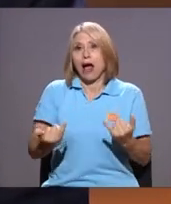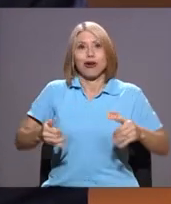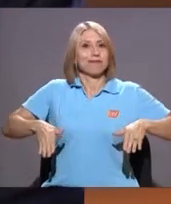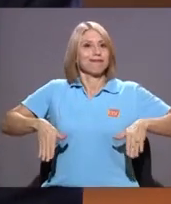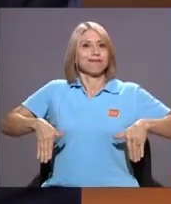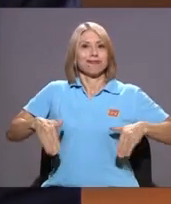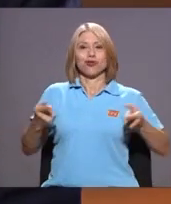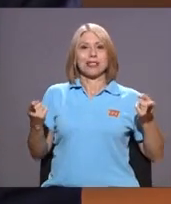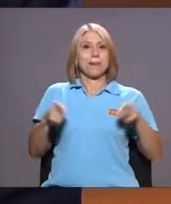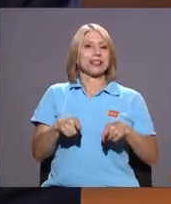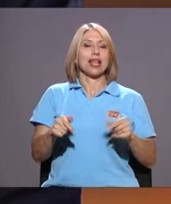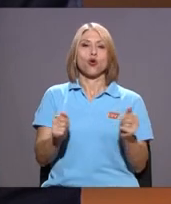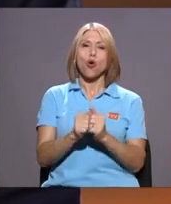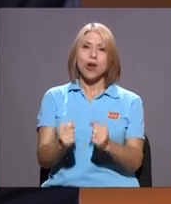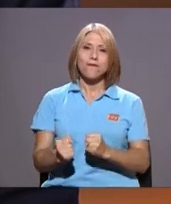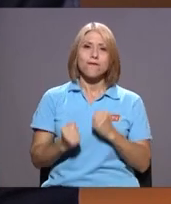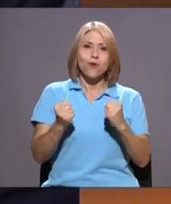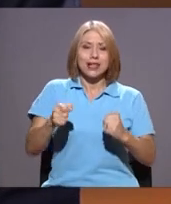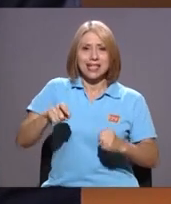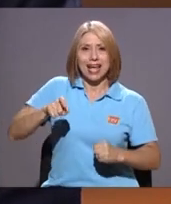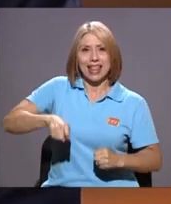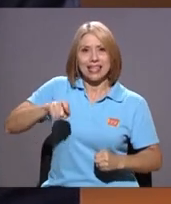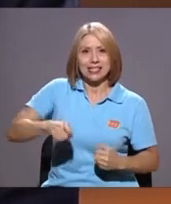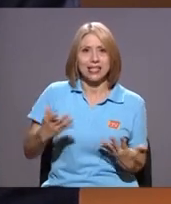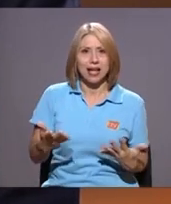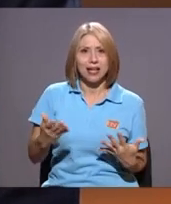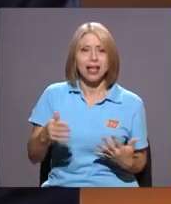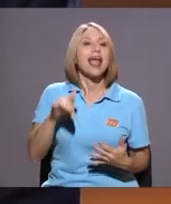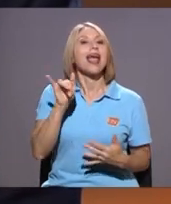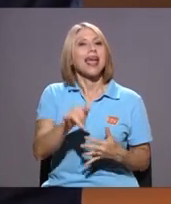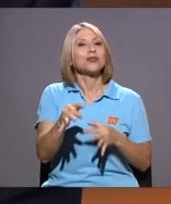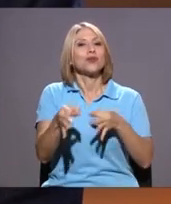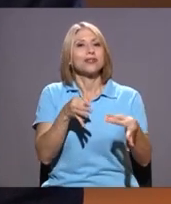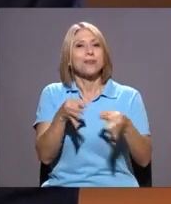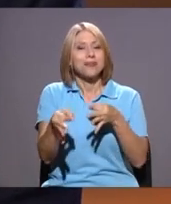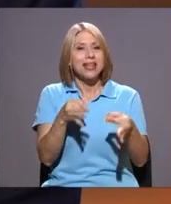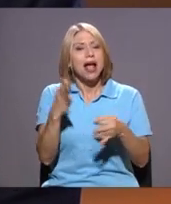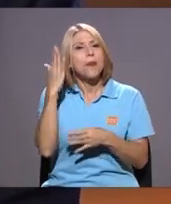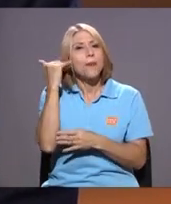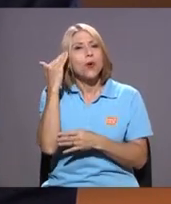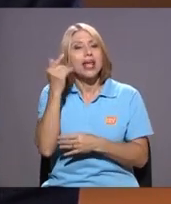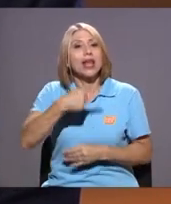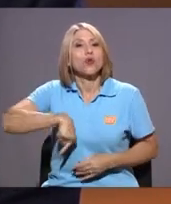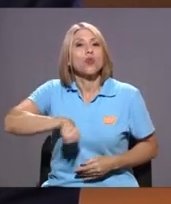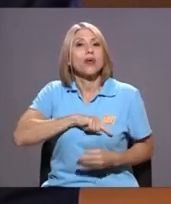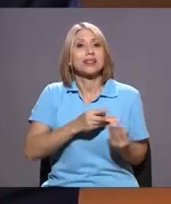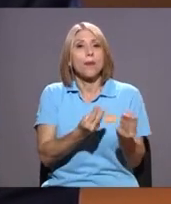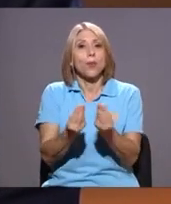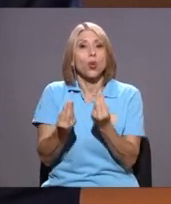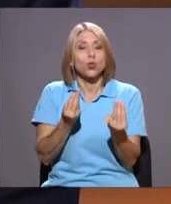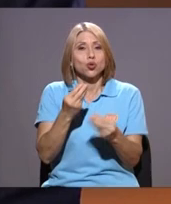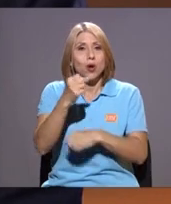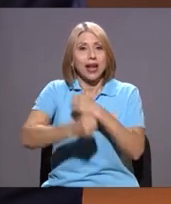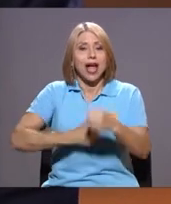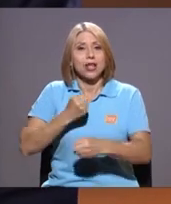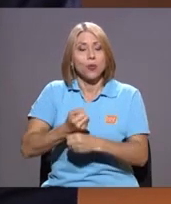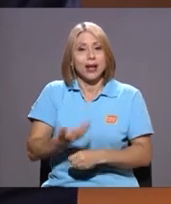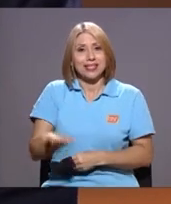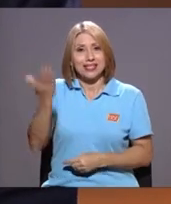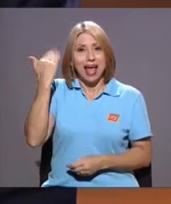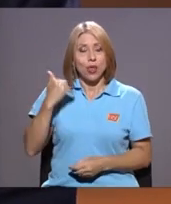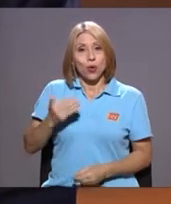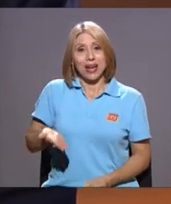con la fuerza que deberían darse y eso lo que explica el que la producción nuestra el año pasado haya crecido